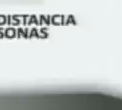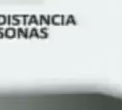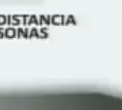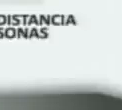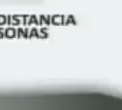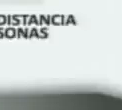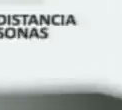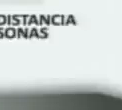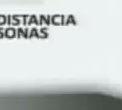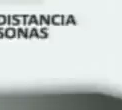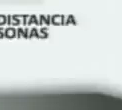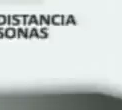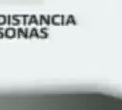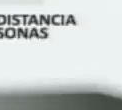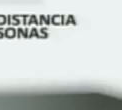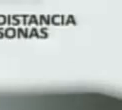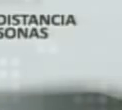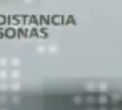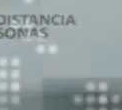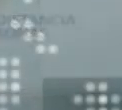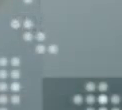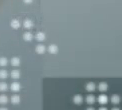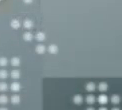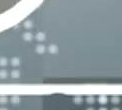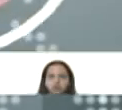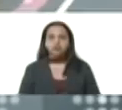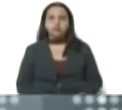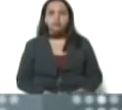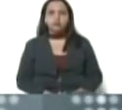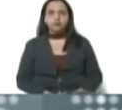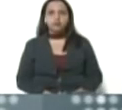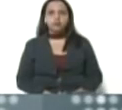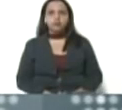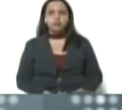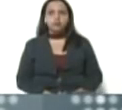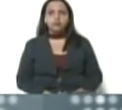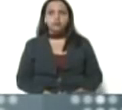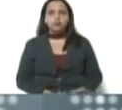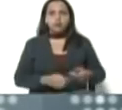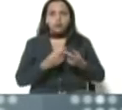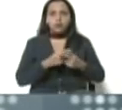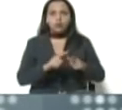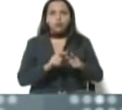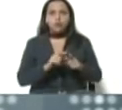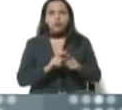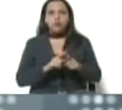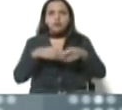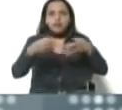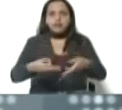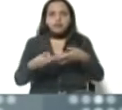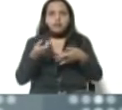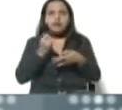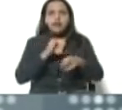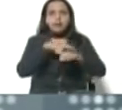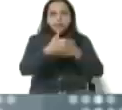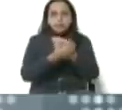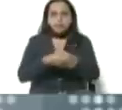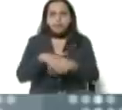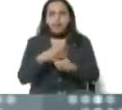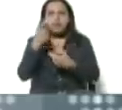todo cuando se encuentren en el espacio público de usarse el lavado frecuente de manos